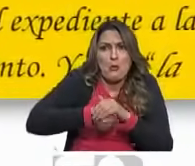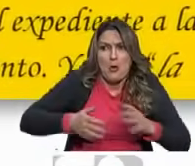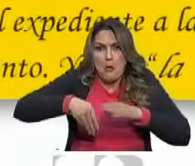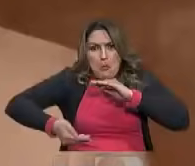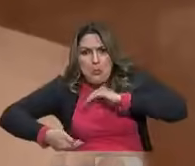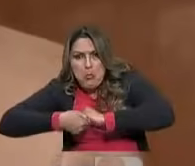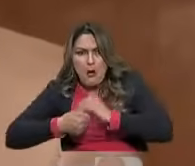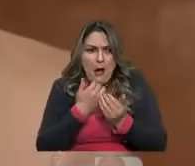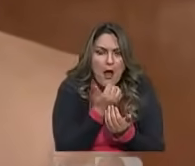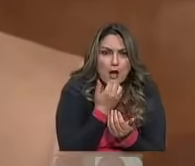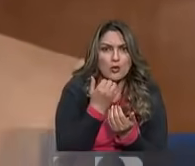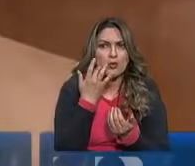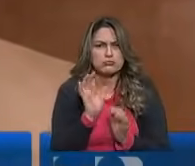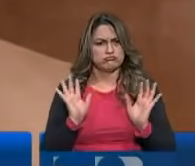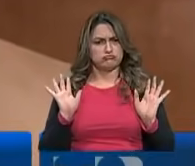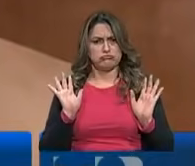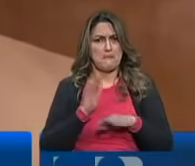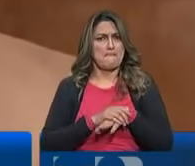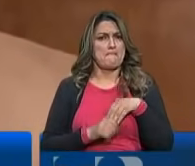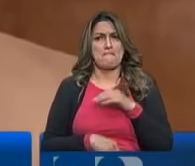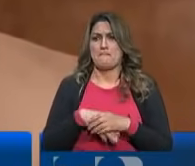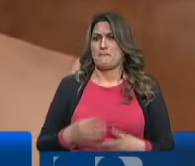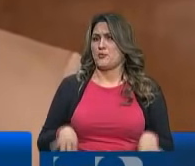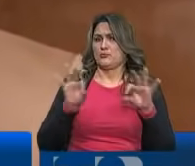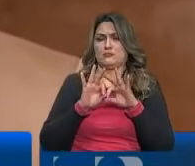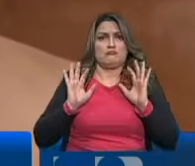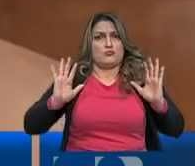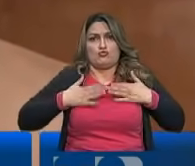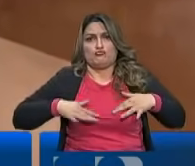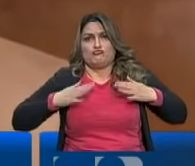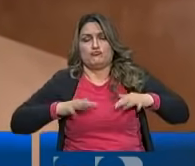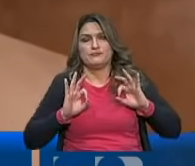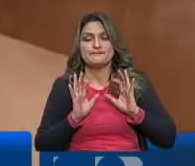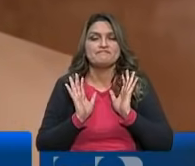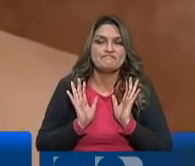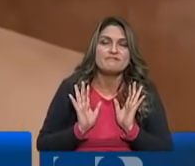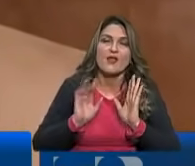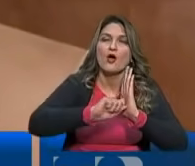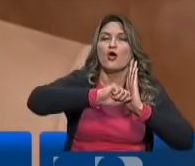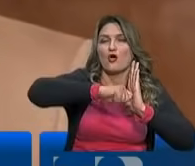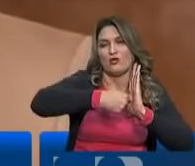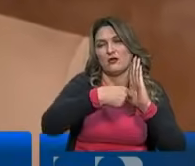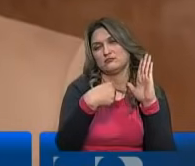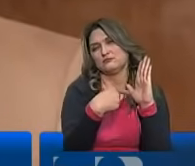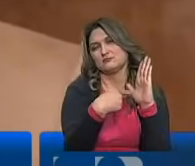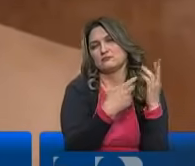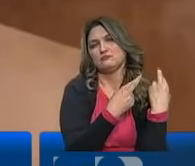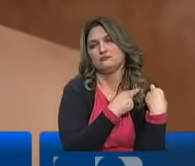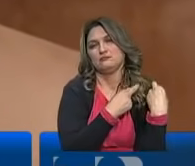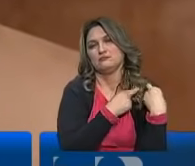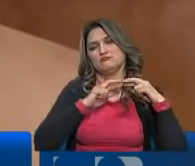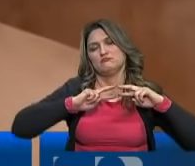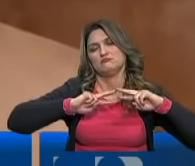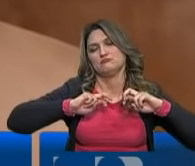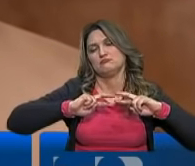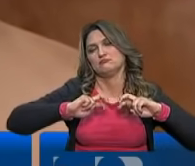un proceso. Ese procedimiento debe respetarse. La Contraloría ha iniciado una examinación sobre ese tema y no puede,